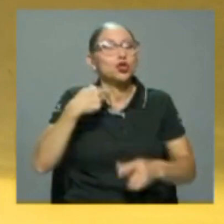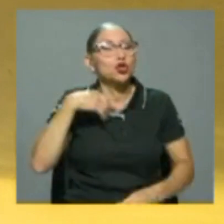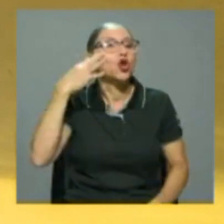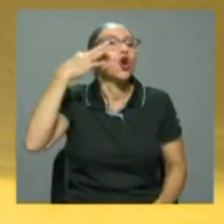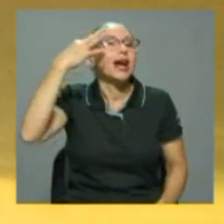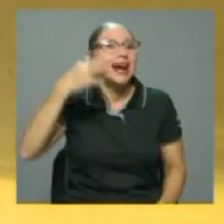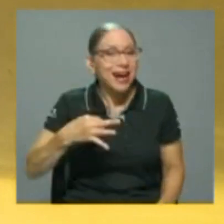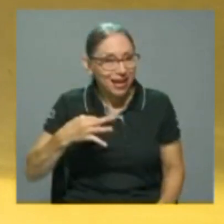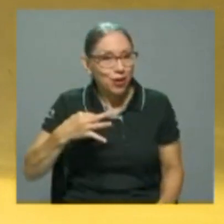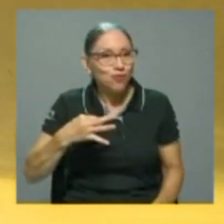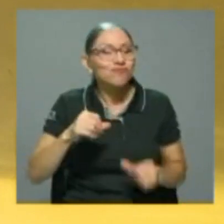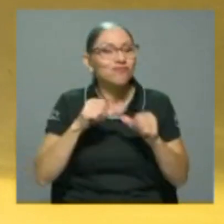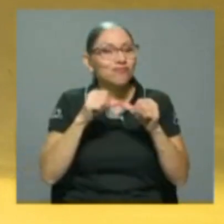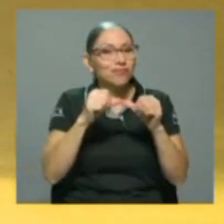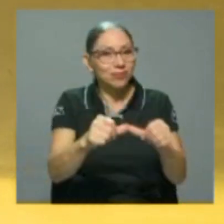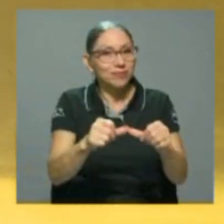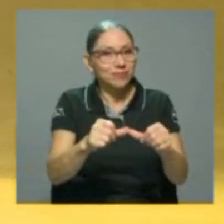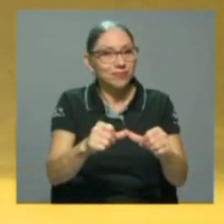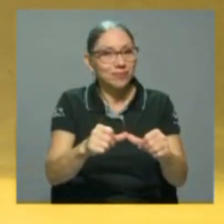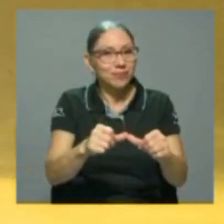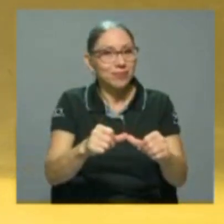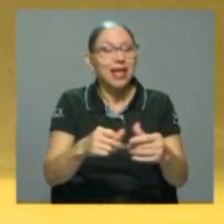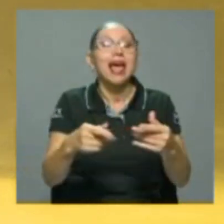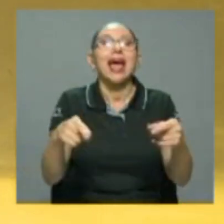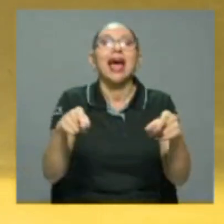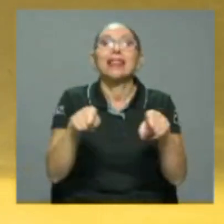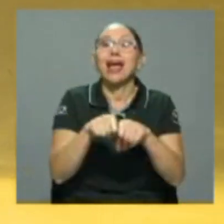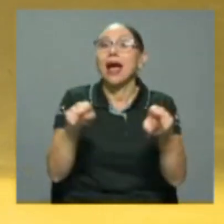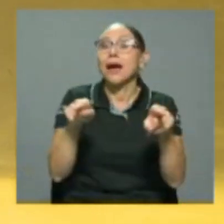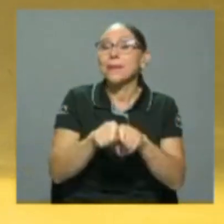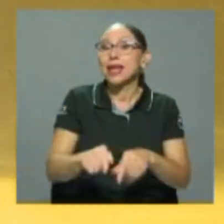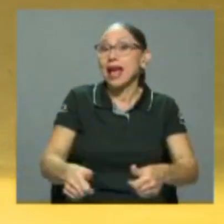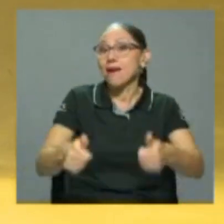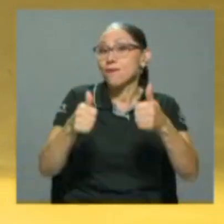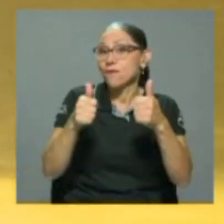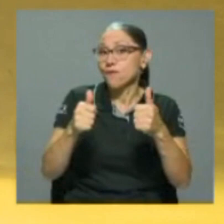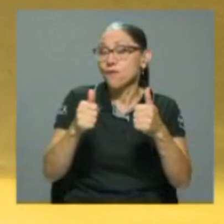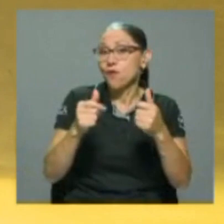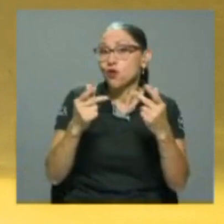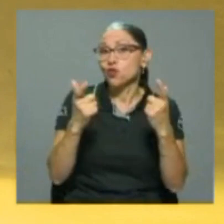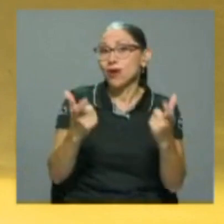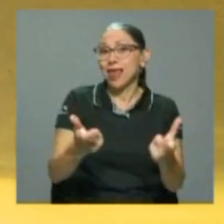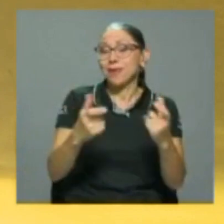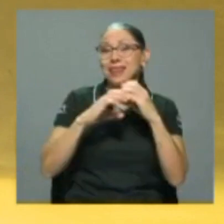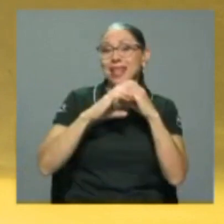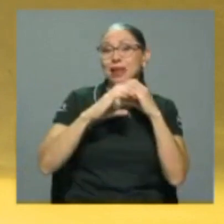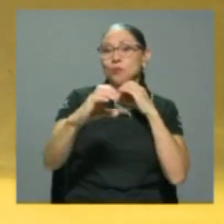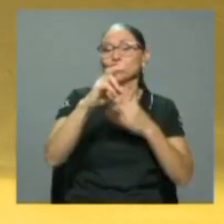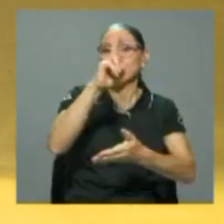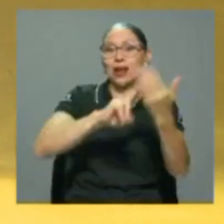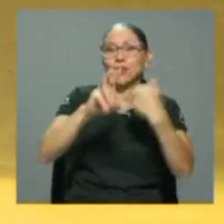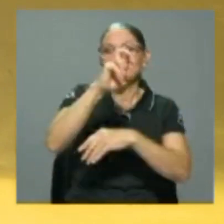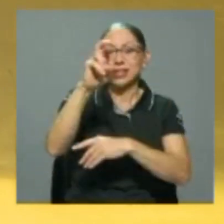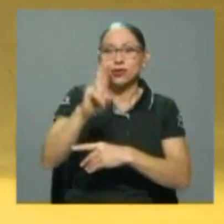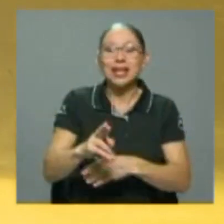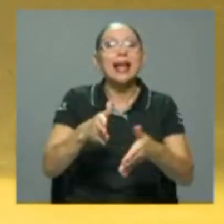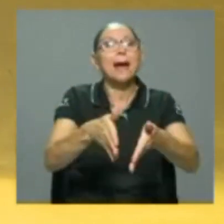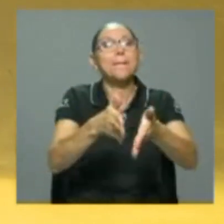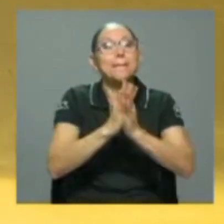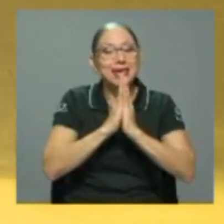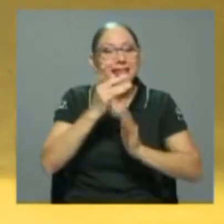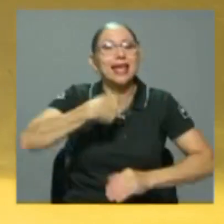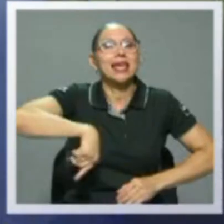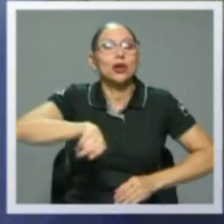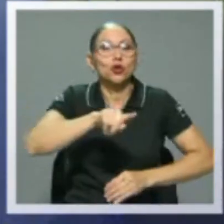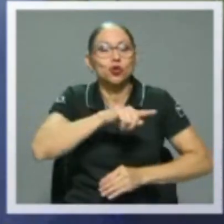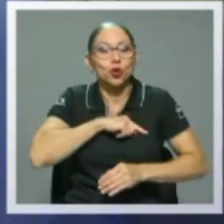afortunadamente el BUD de la Universidad de Costa Rica pide que usemos mascarilla en las actividades